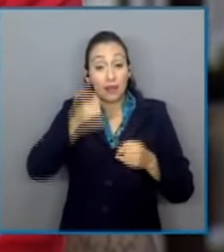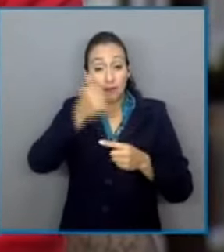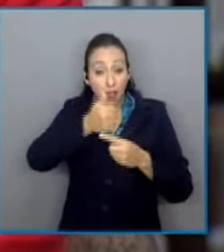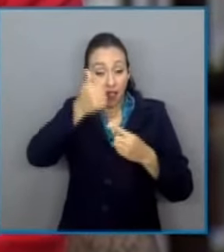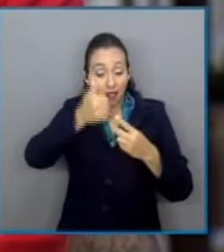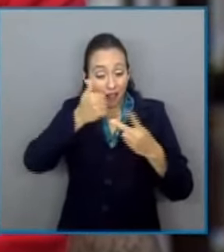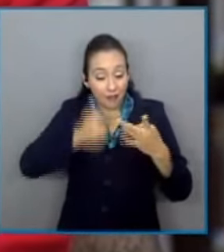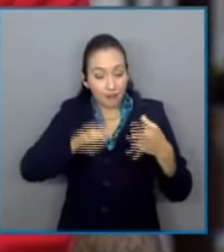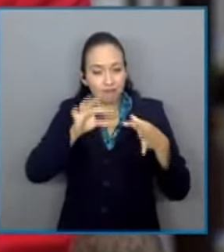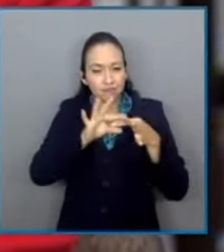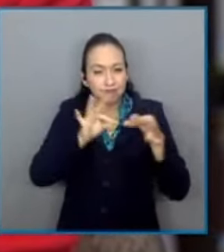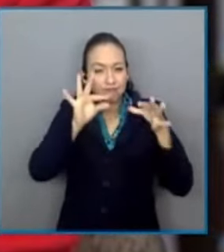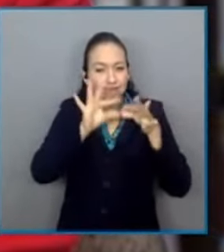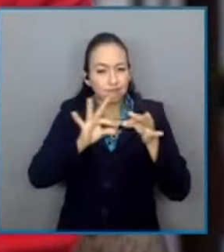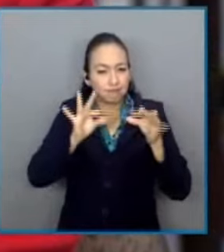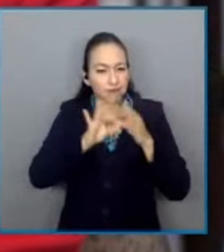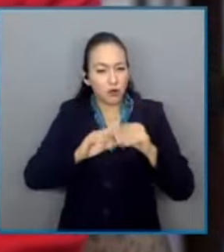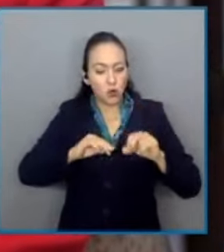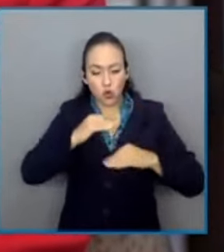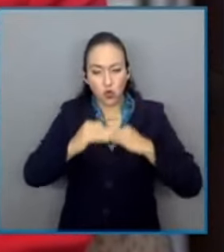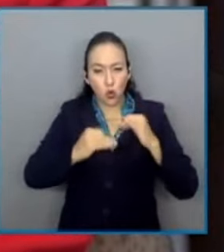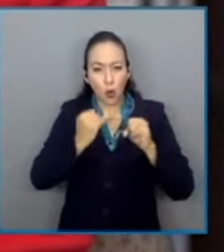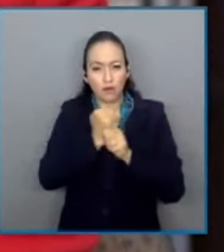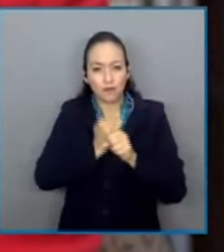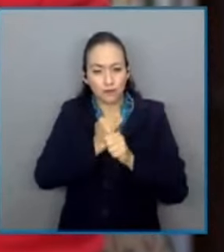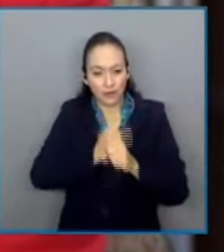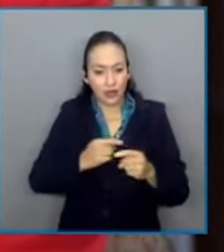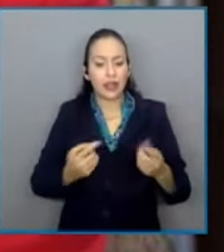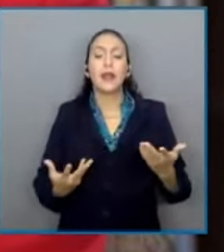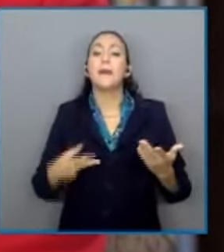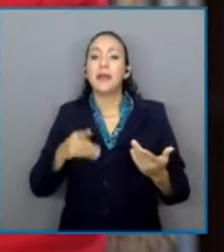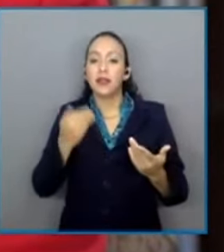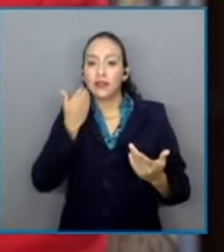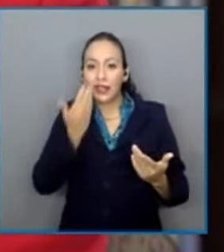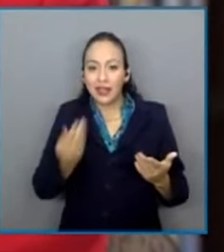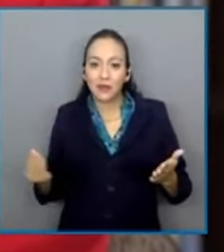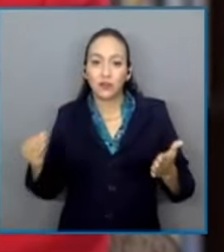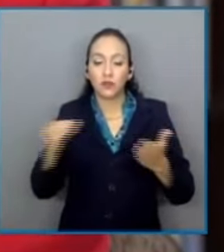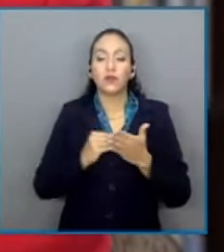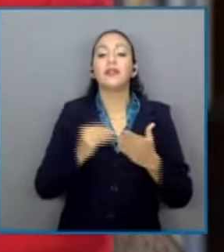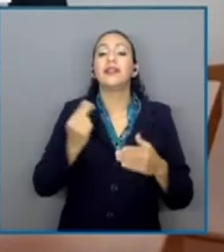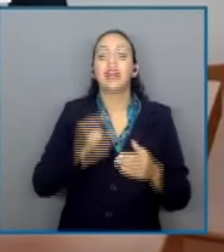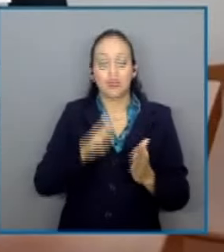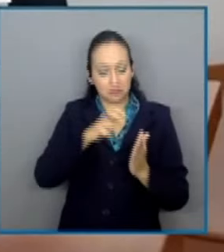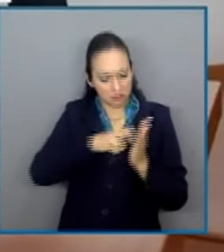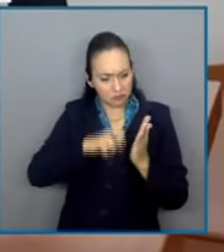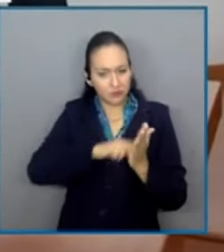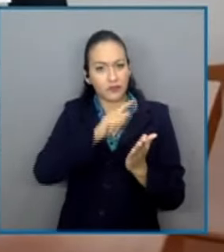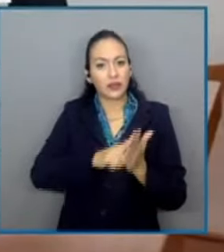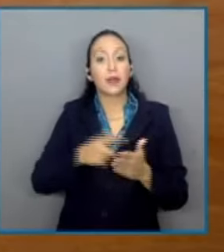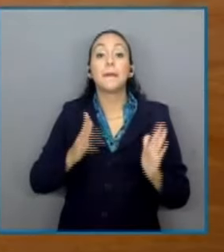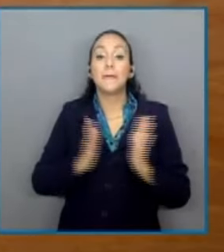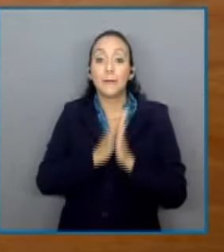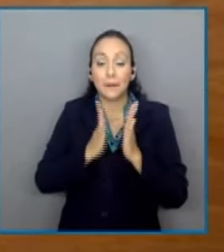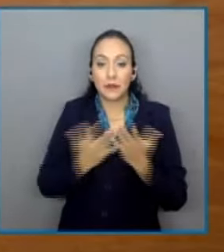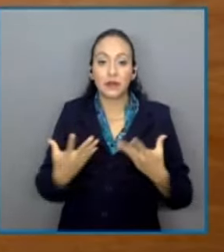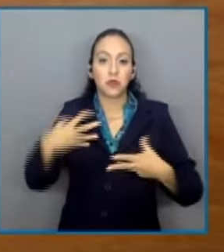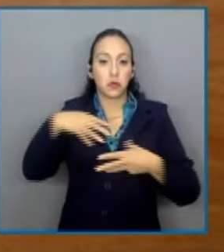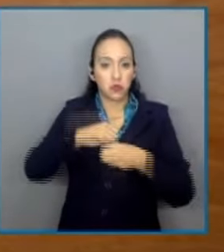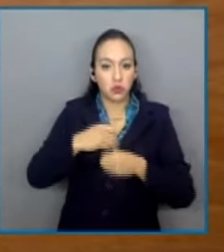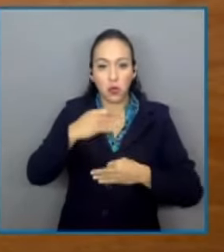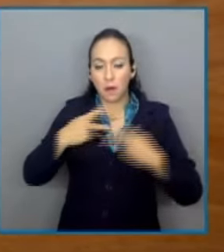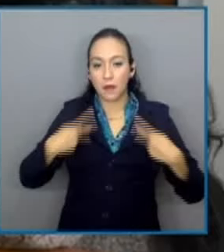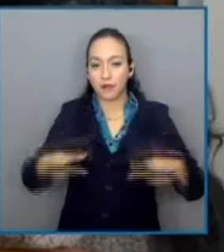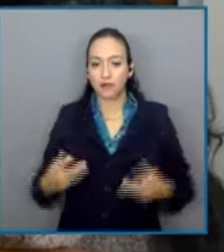reformas progresivas, reformas incluyentes, reformas que logren la mayor participación ciudadana. Las propuestas que